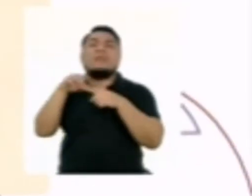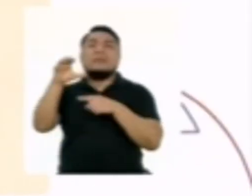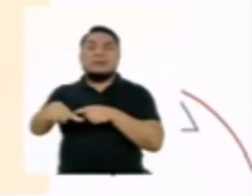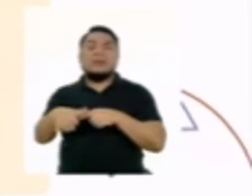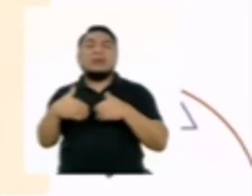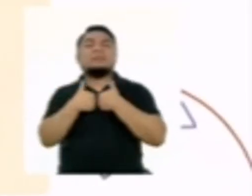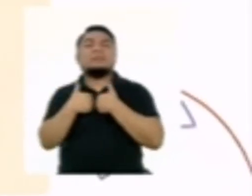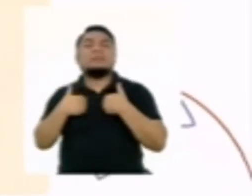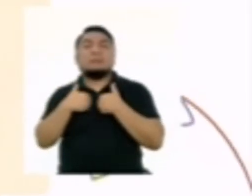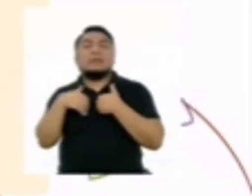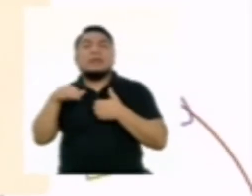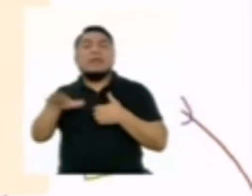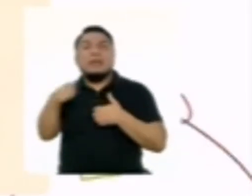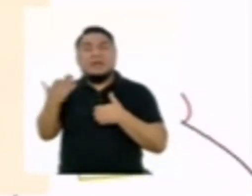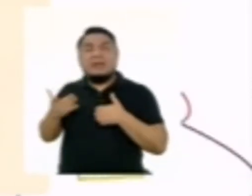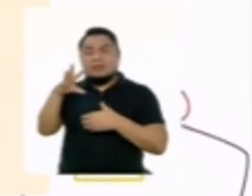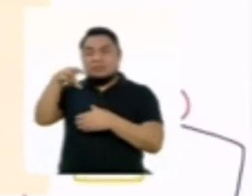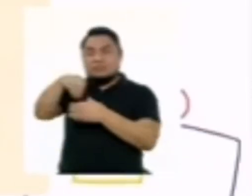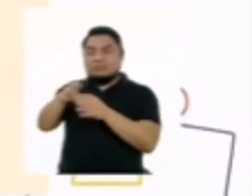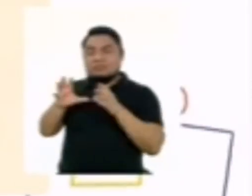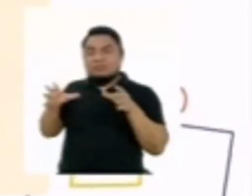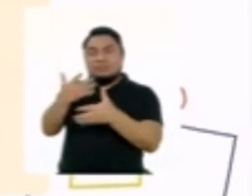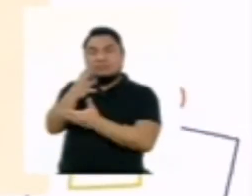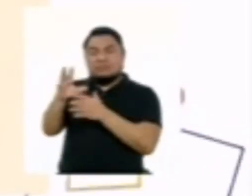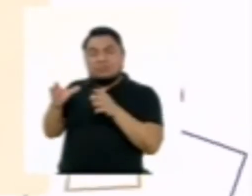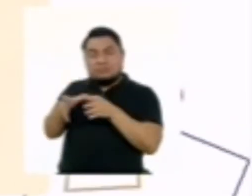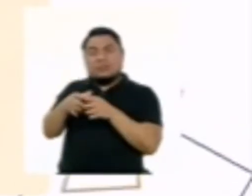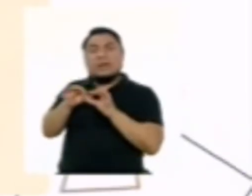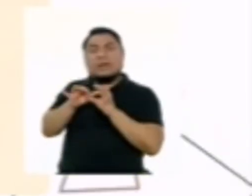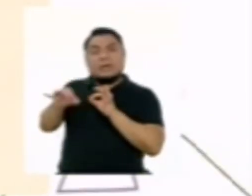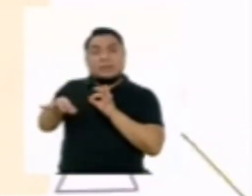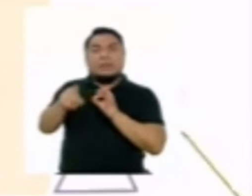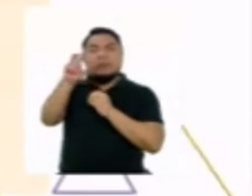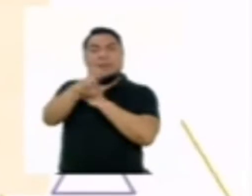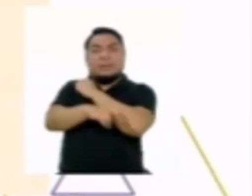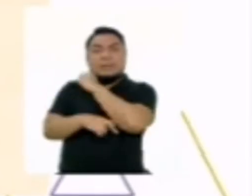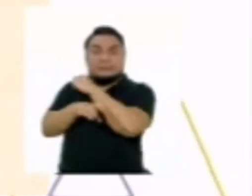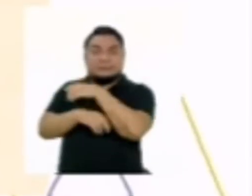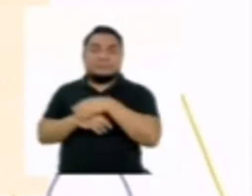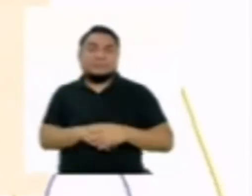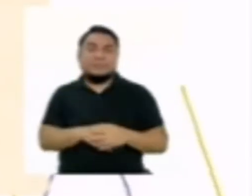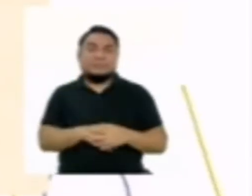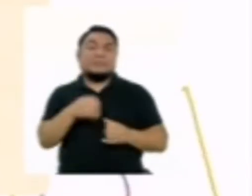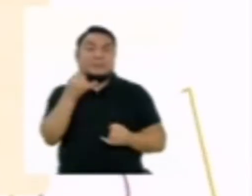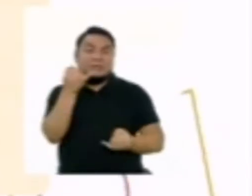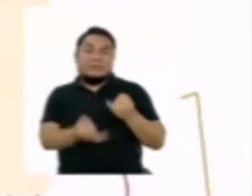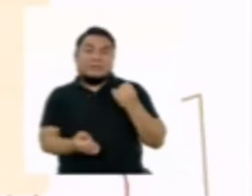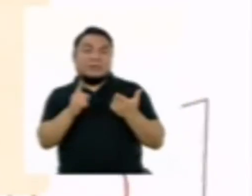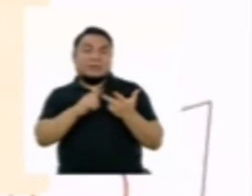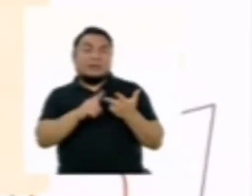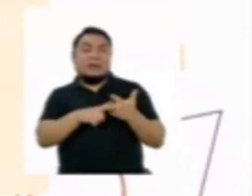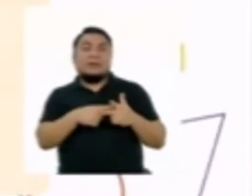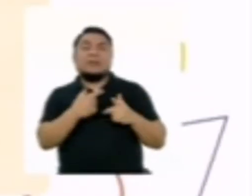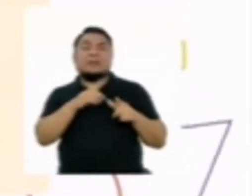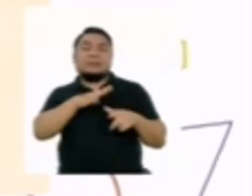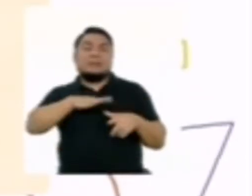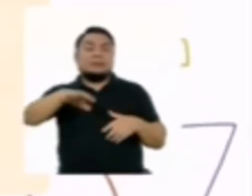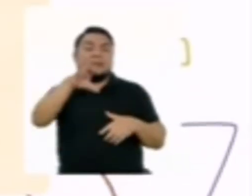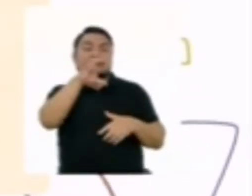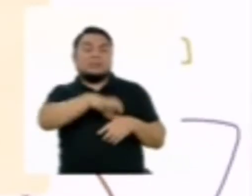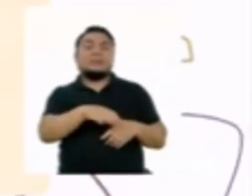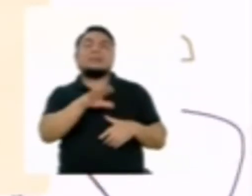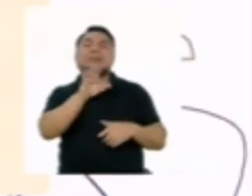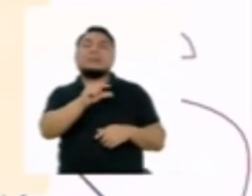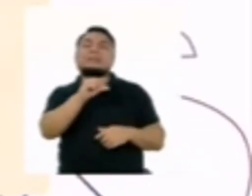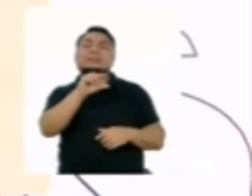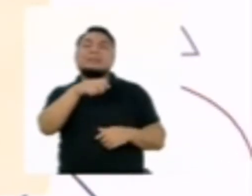de especies que existen en un ecosistema, en una región o un país. Finalmente, la diversidad genética